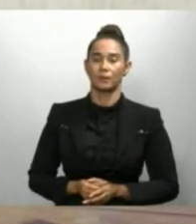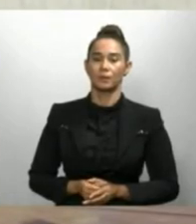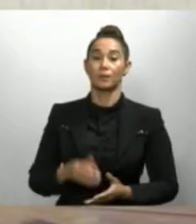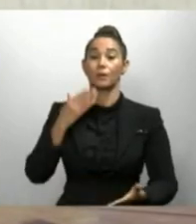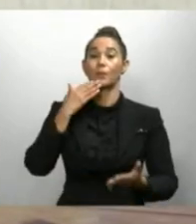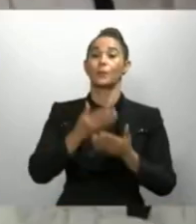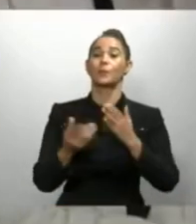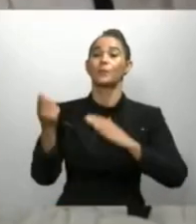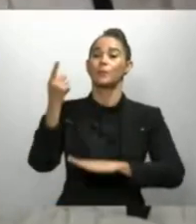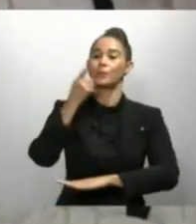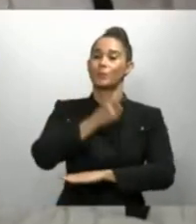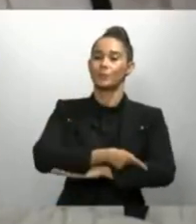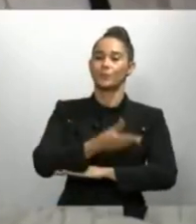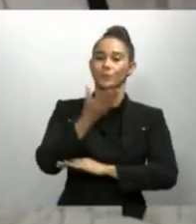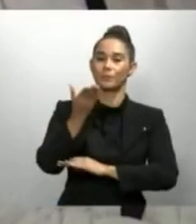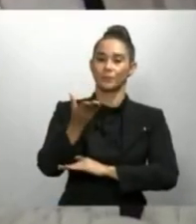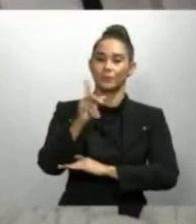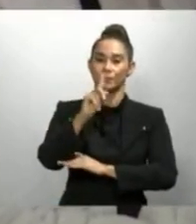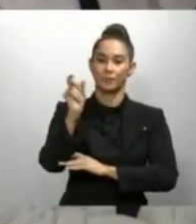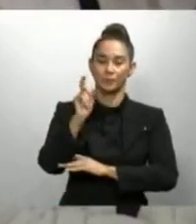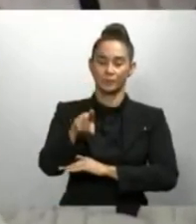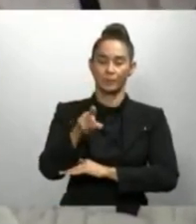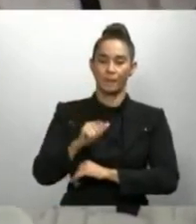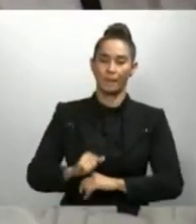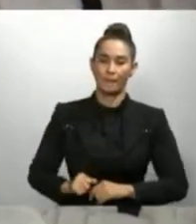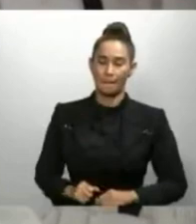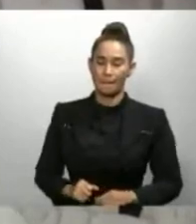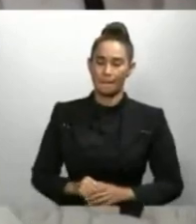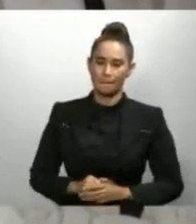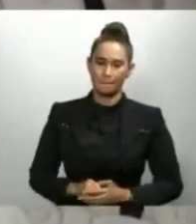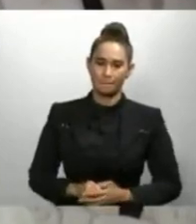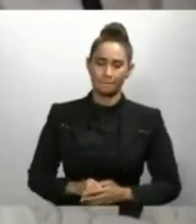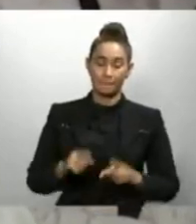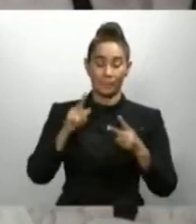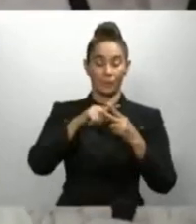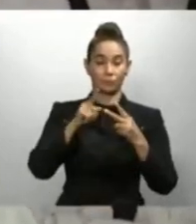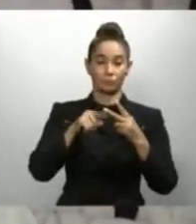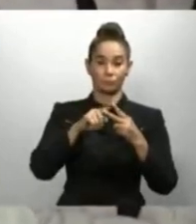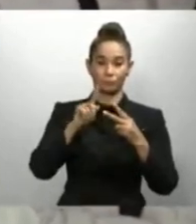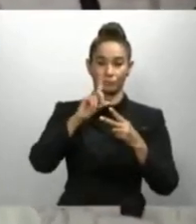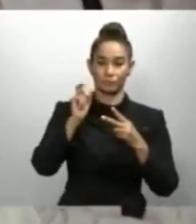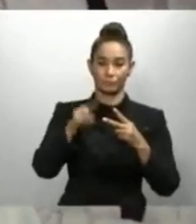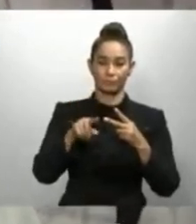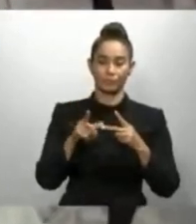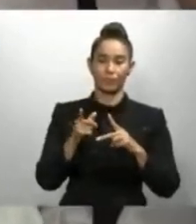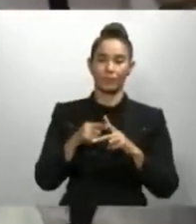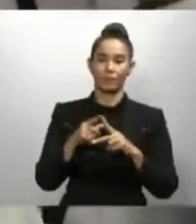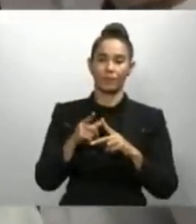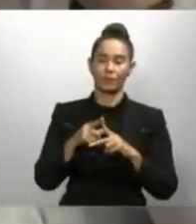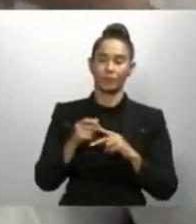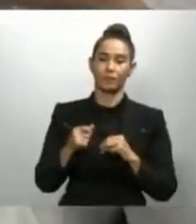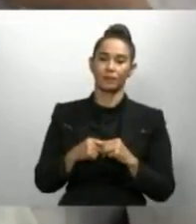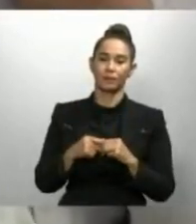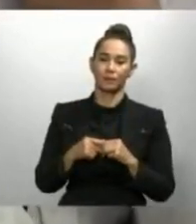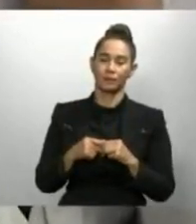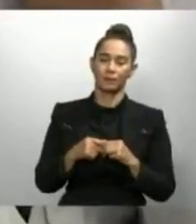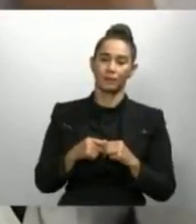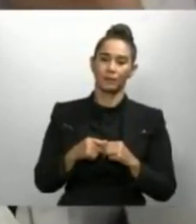Buenos días, yo soy Joan Vargas del periódico El Día. Dos preguntas. Una, ¿existen